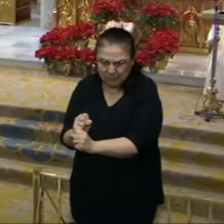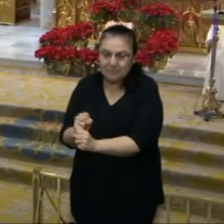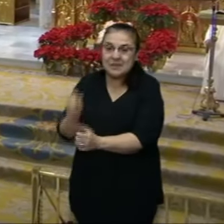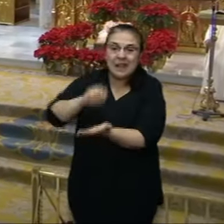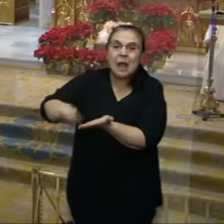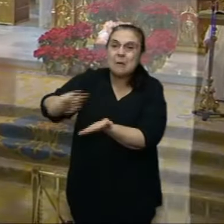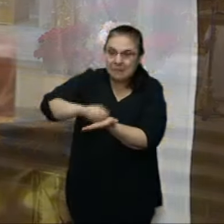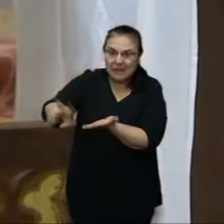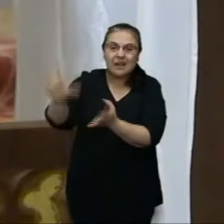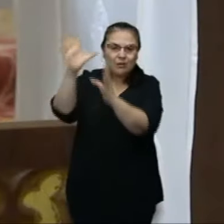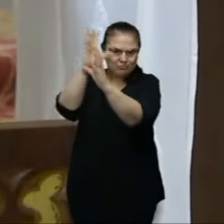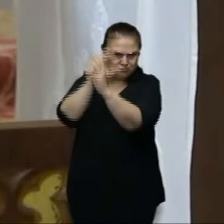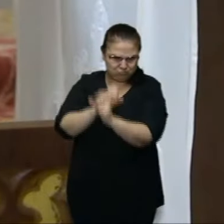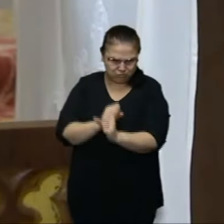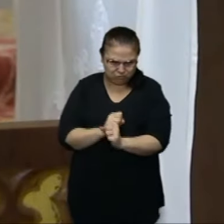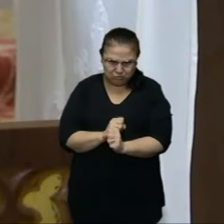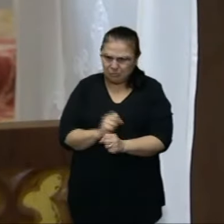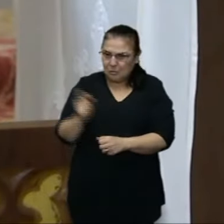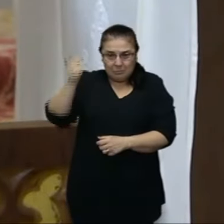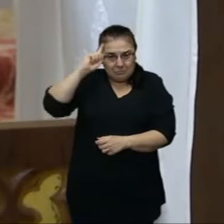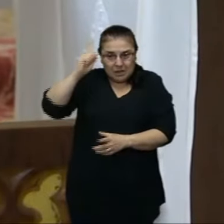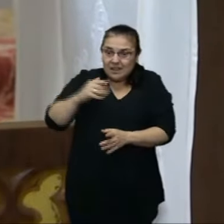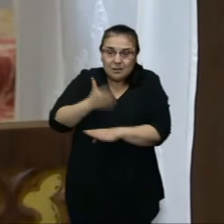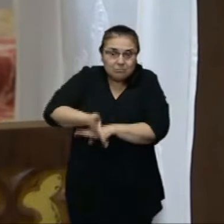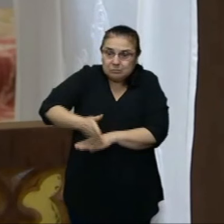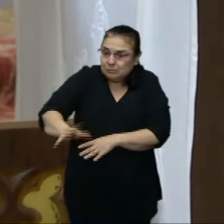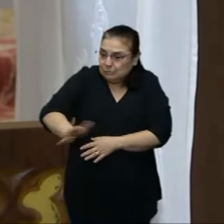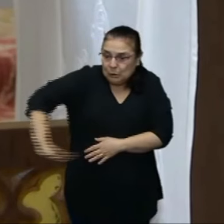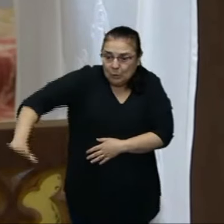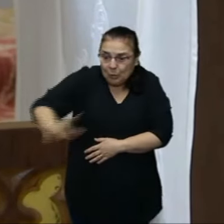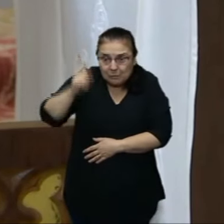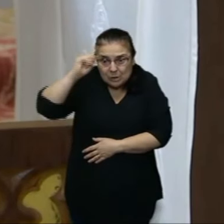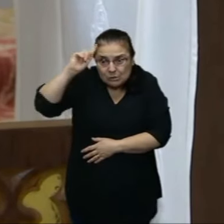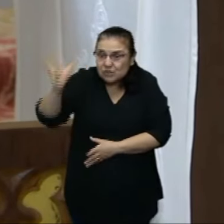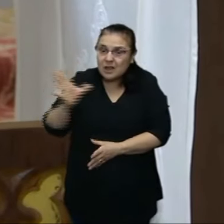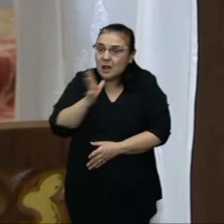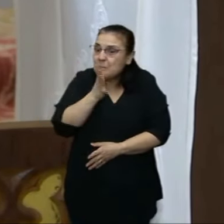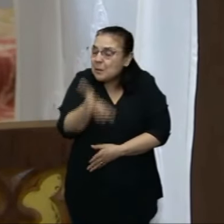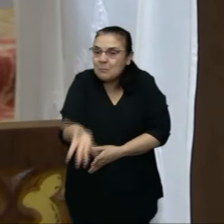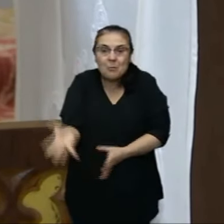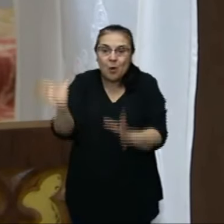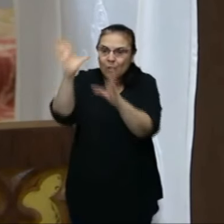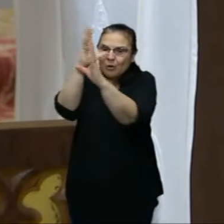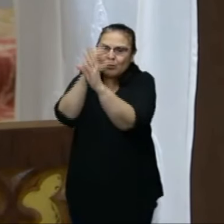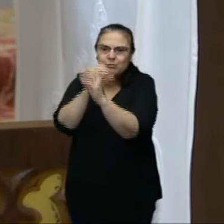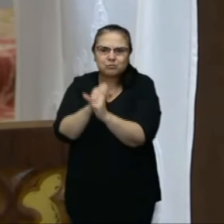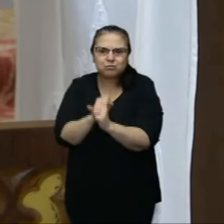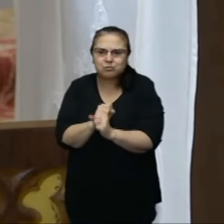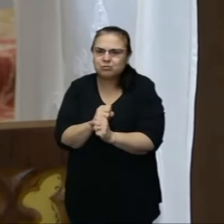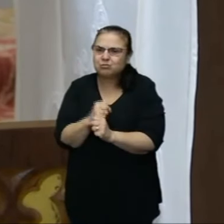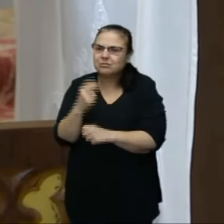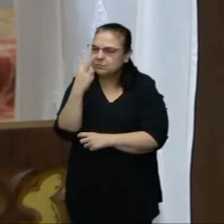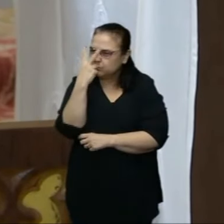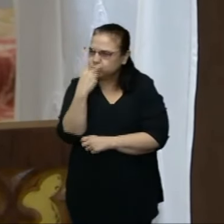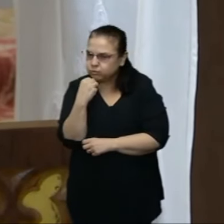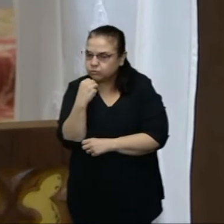camina en las tinieblas, no sabe a dónde va, porque las tinieblas han cegado sus ojos.